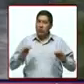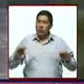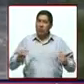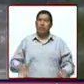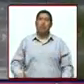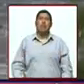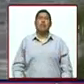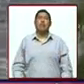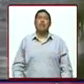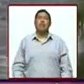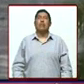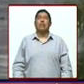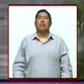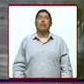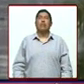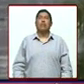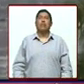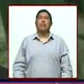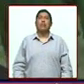vez.